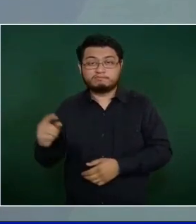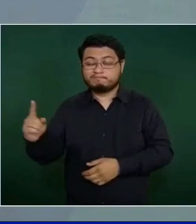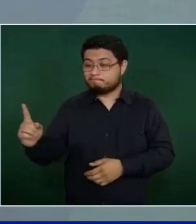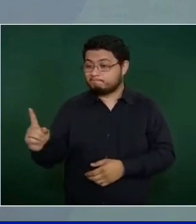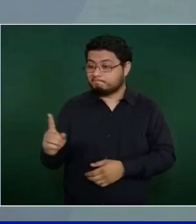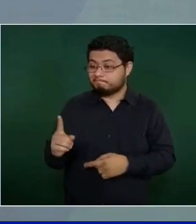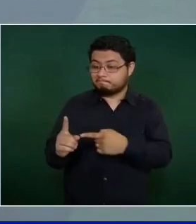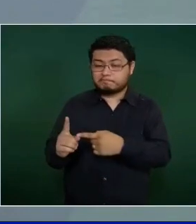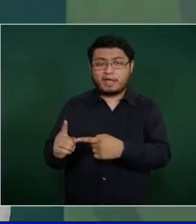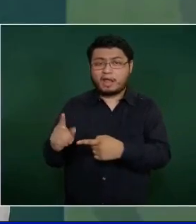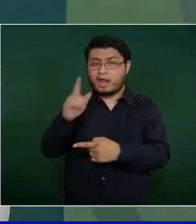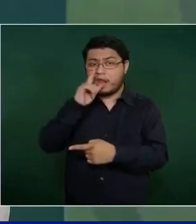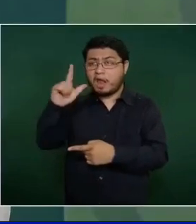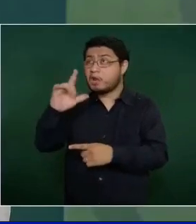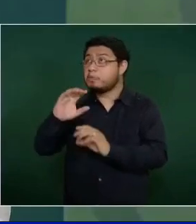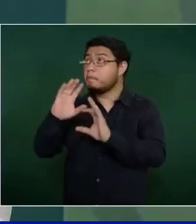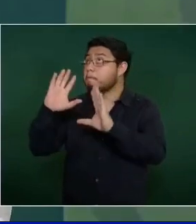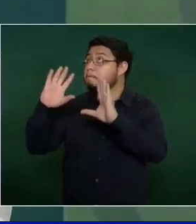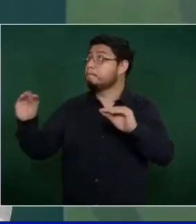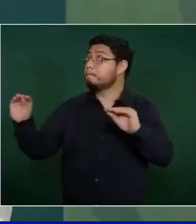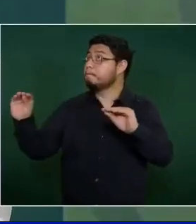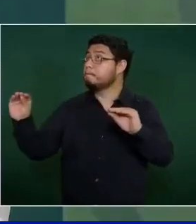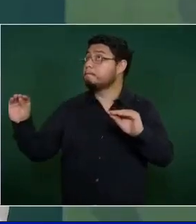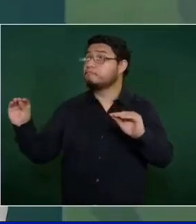se iba la luz